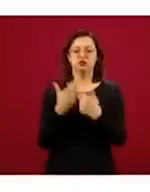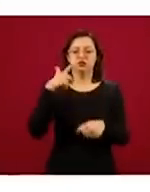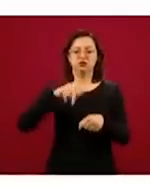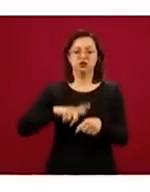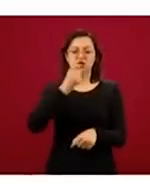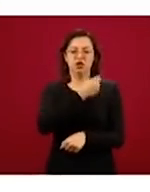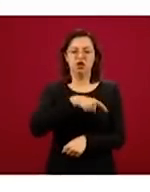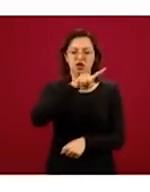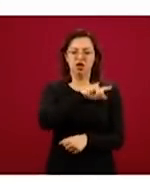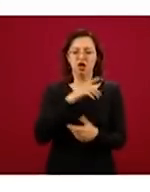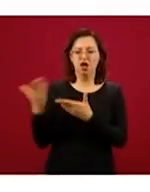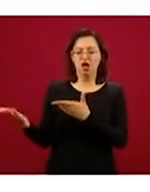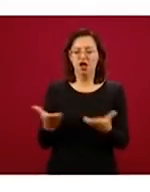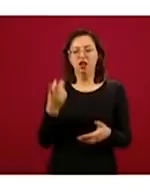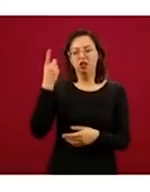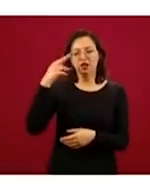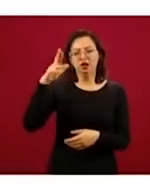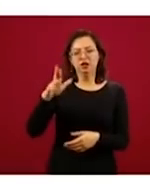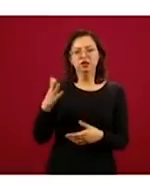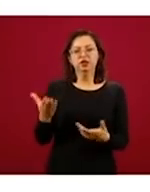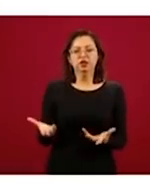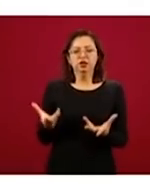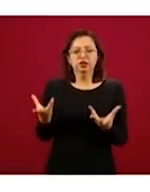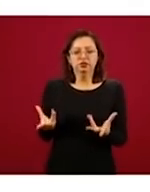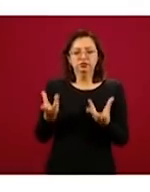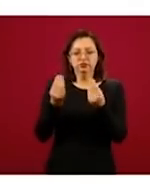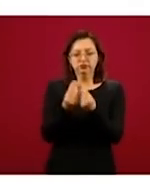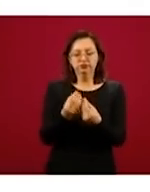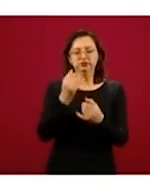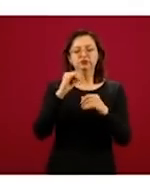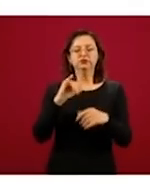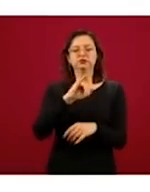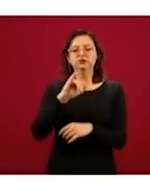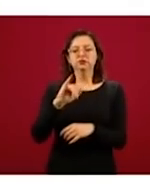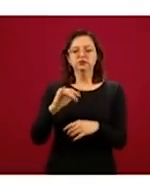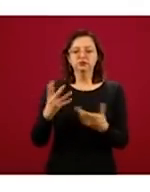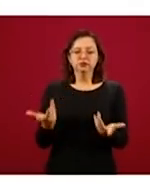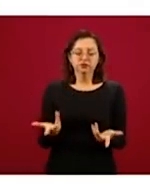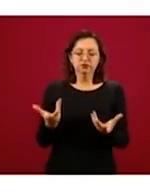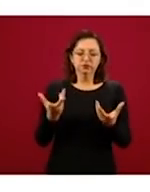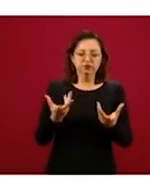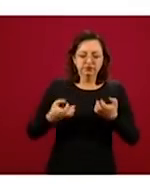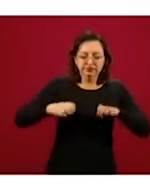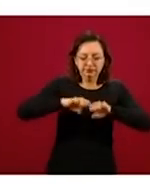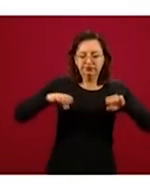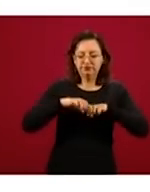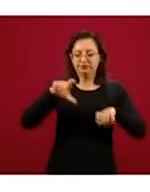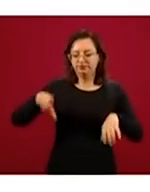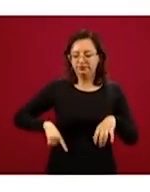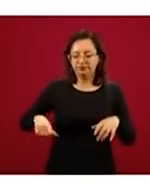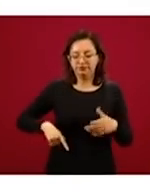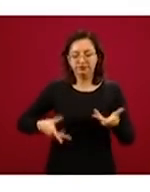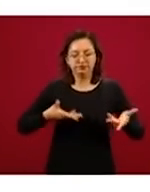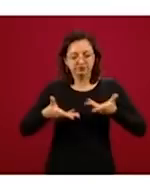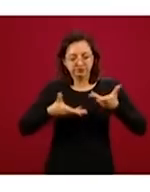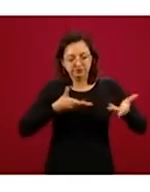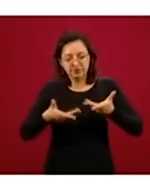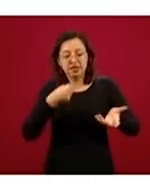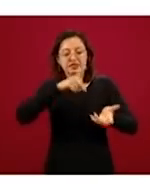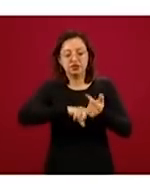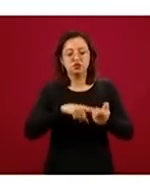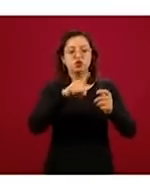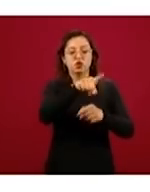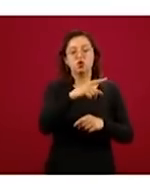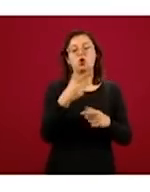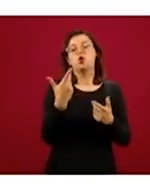tiene un plan en conjunto con la junta de gobierno para reactivar de manera efectiva los servicios y garantizar insumos